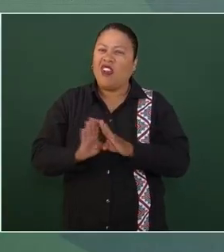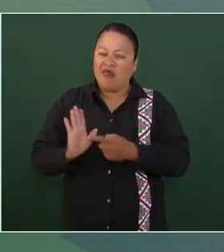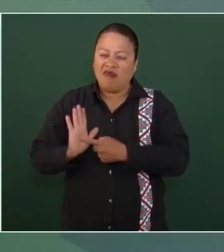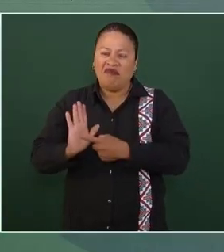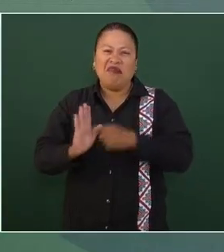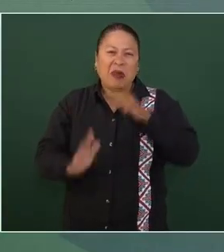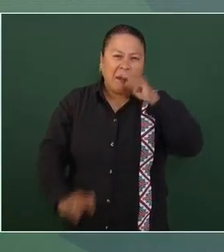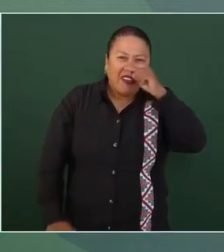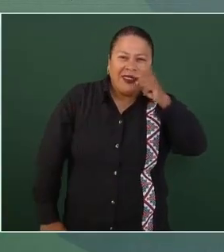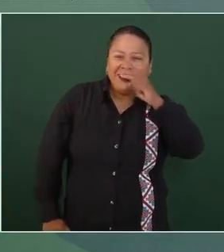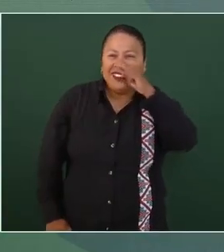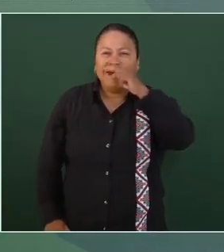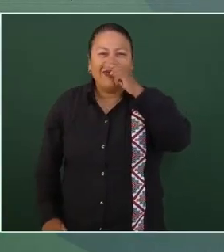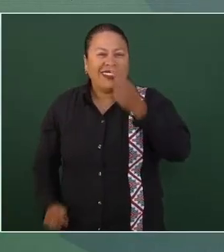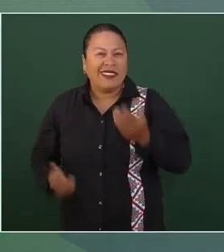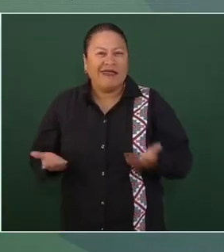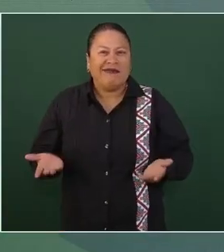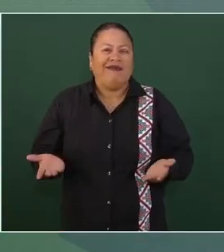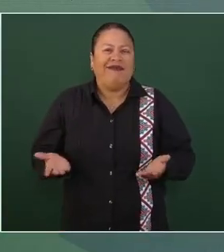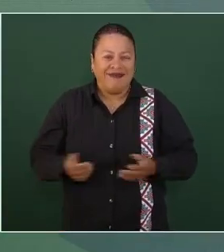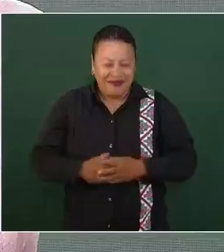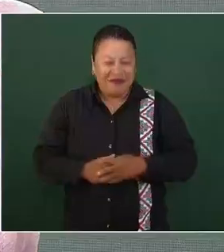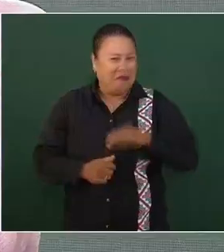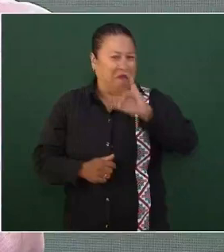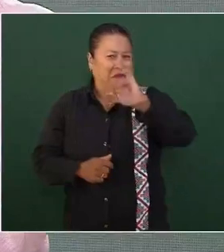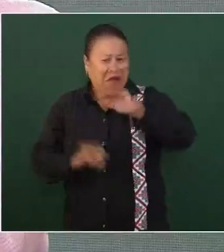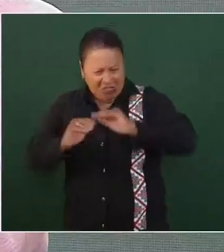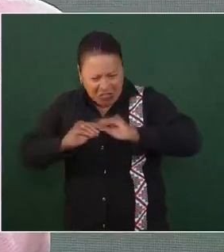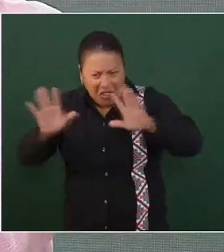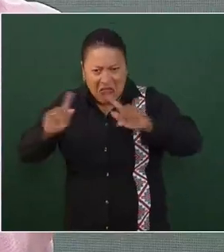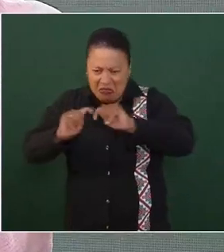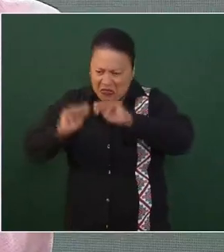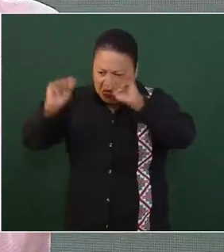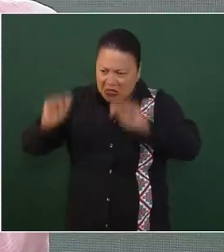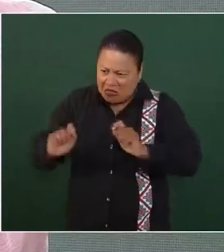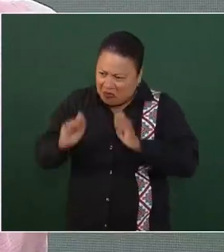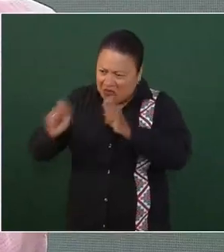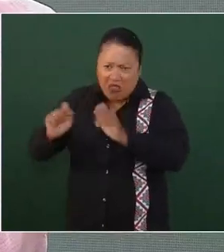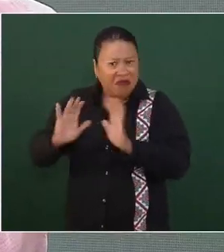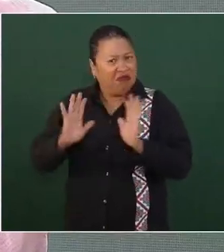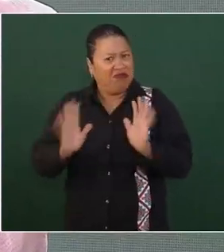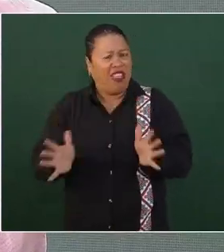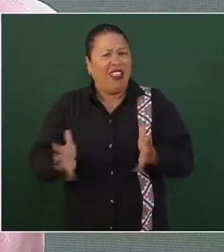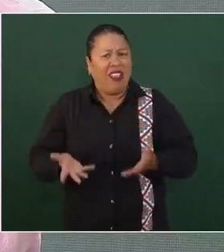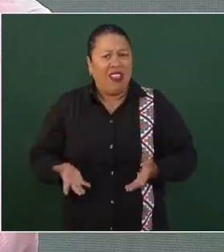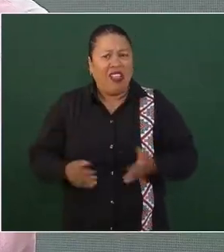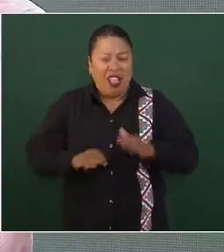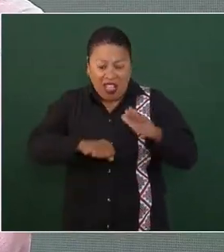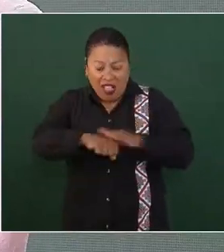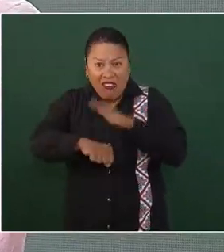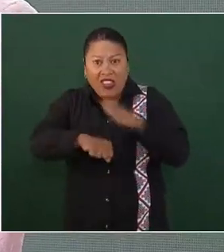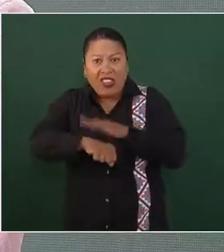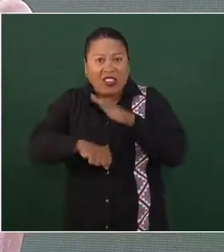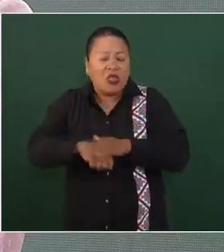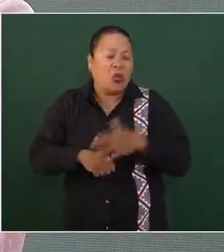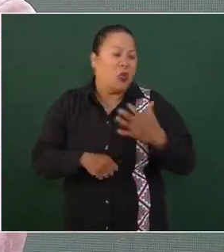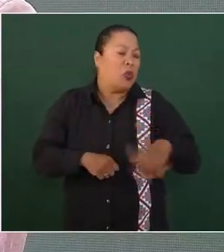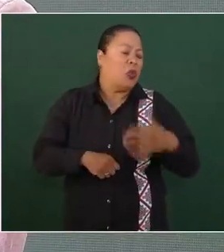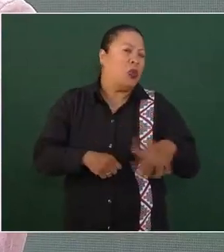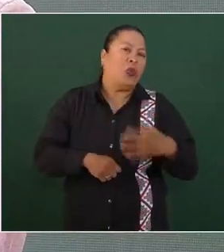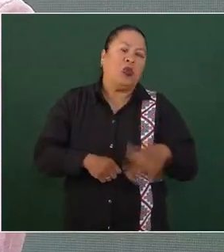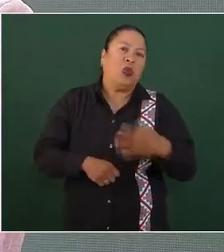este claro y con calificaciones de primera